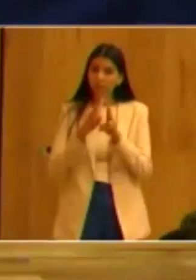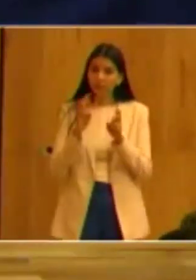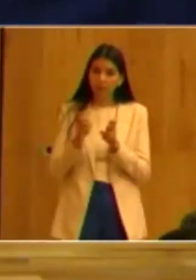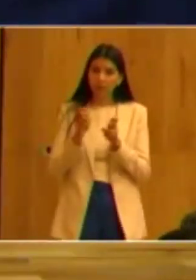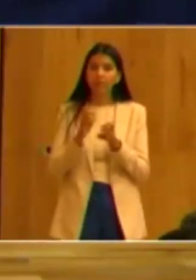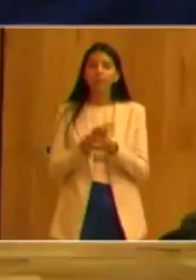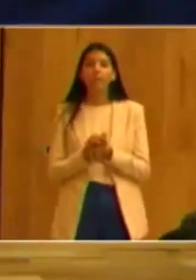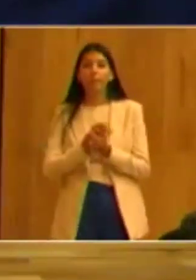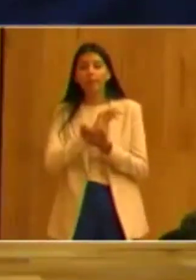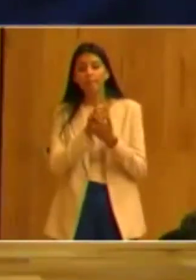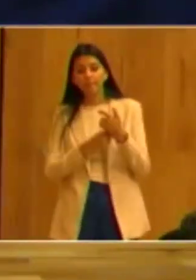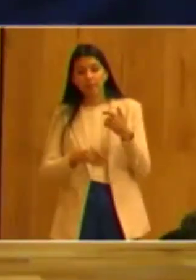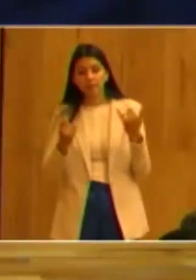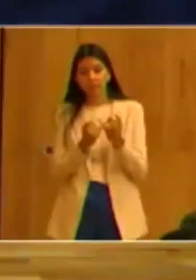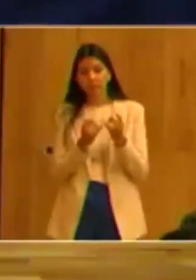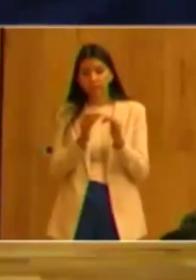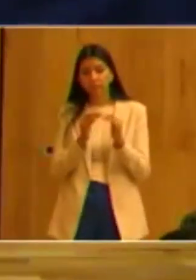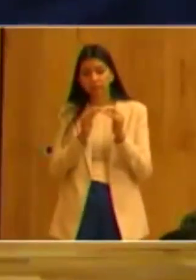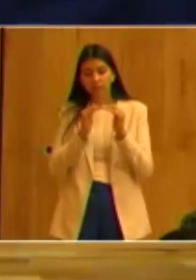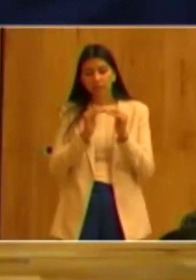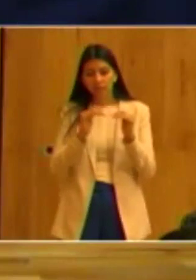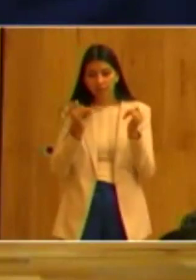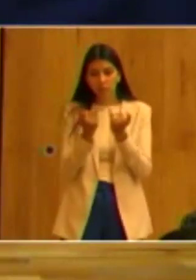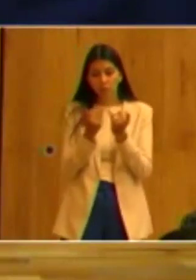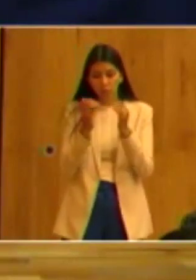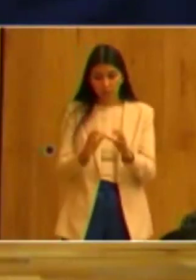más había olvidado también referir que tengo una